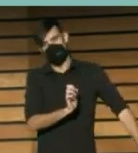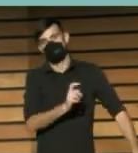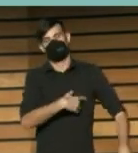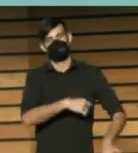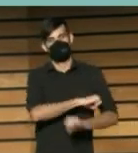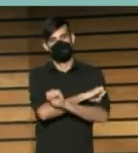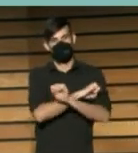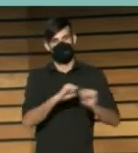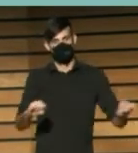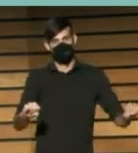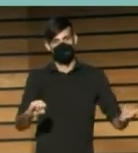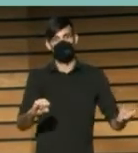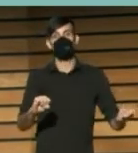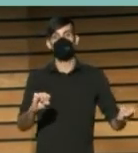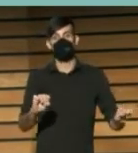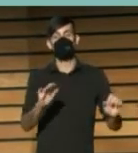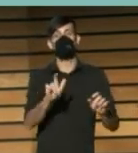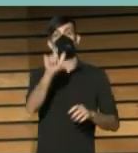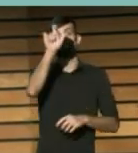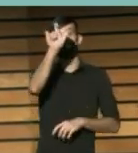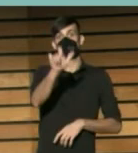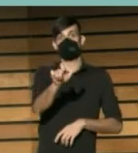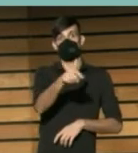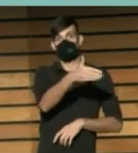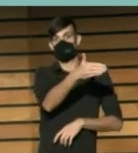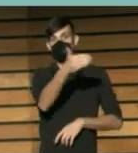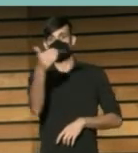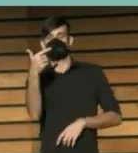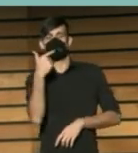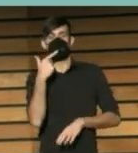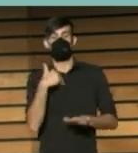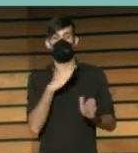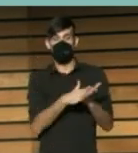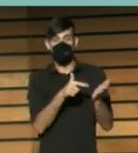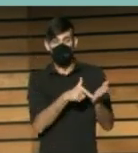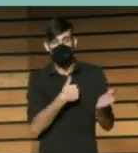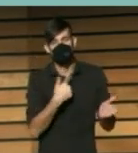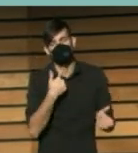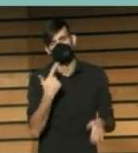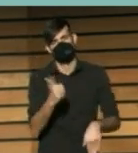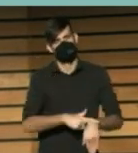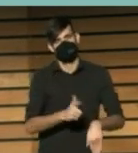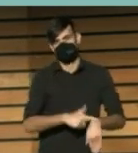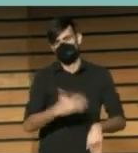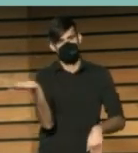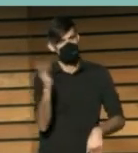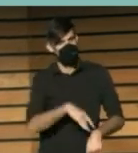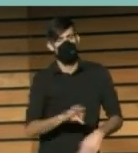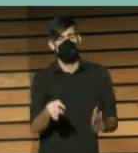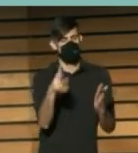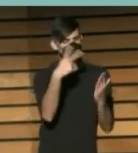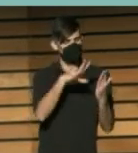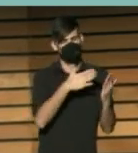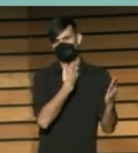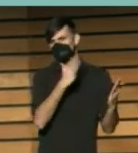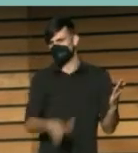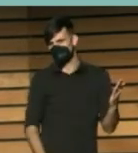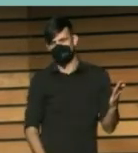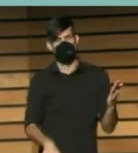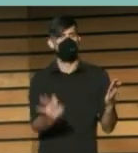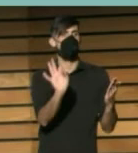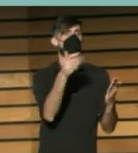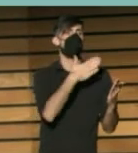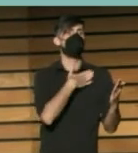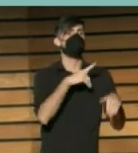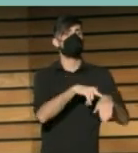cuando un lector, no un ciudadano, te dice: no leo porque no tengo tiempo, no leo porque no me gusta, no leo porque quiero dedicar mi tiempo a